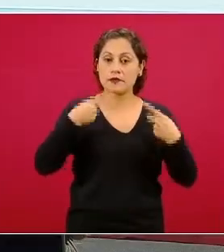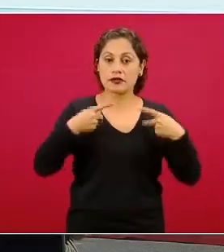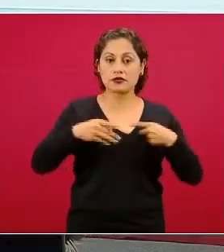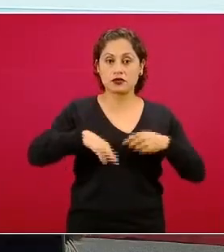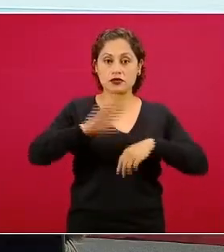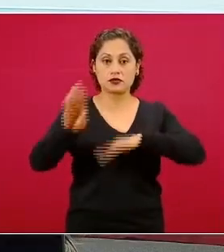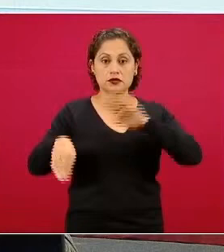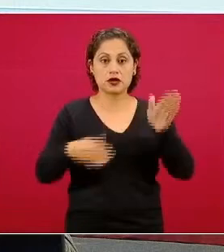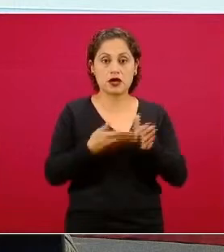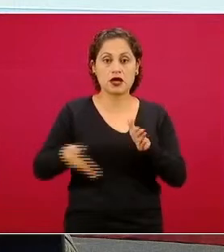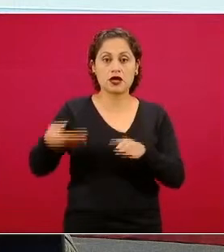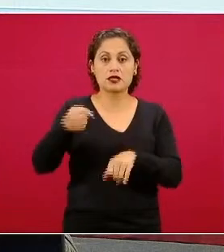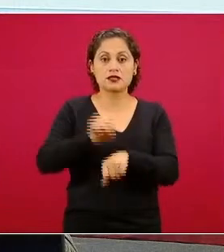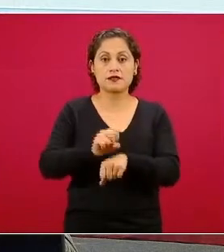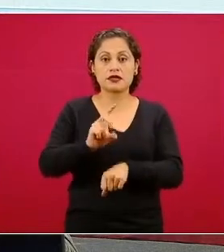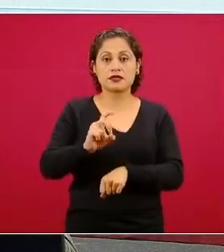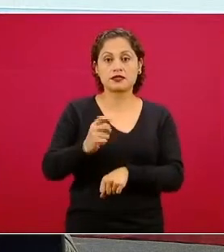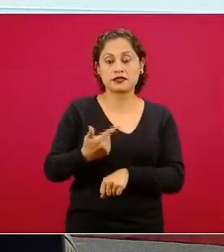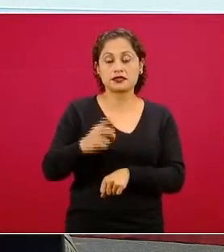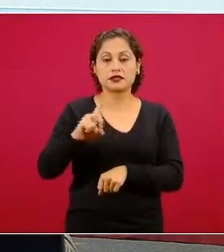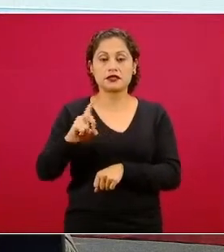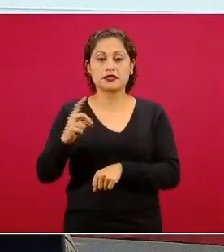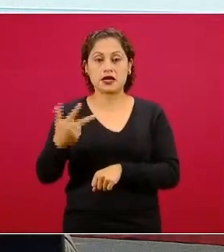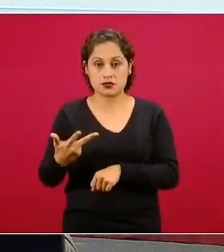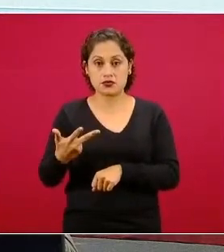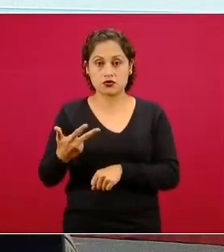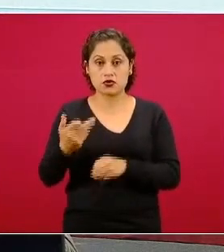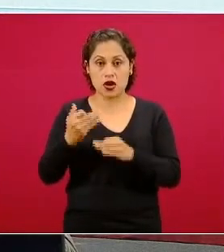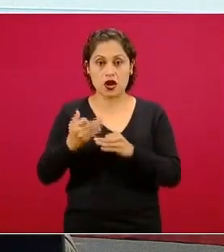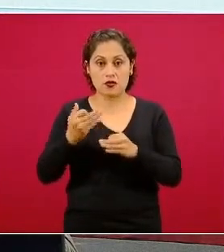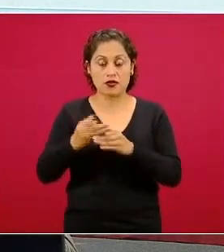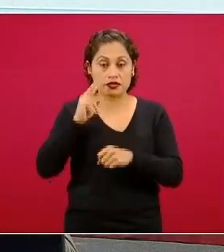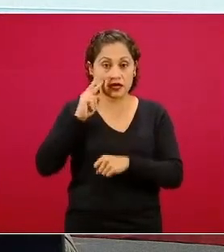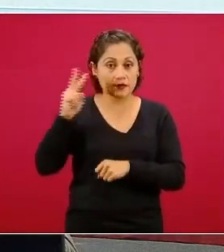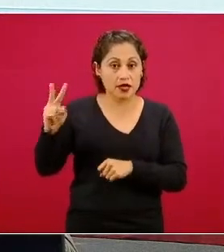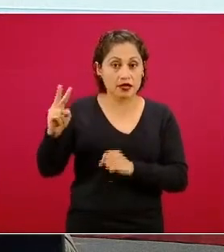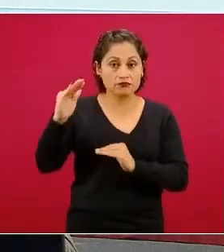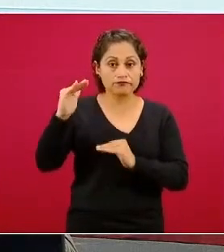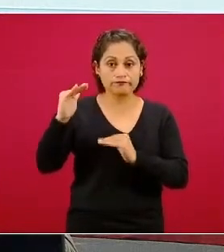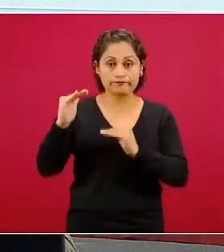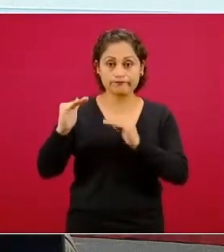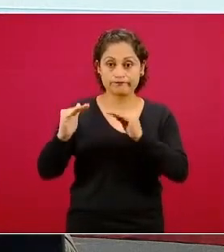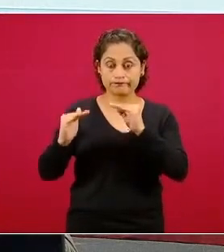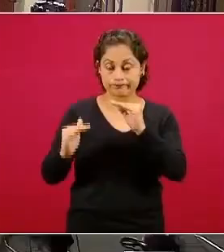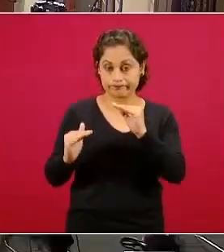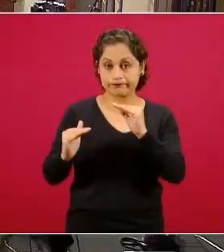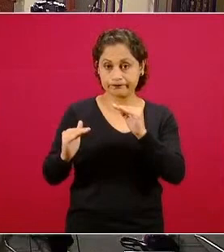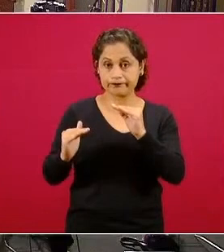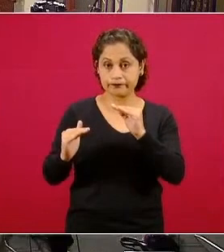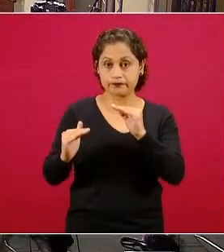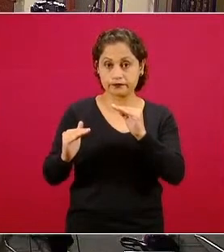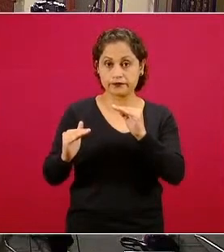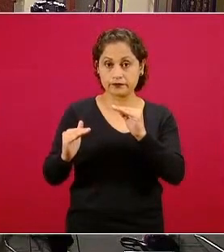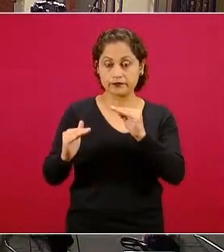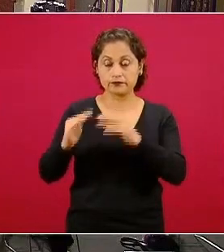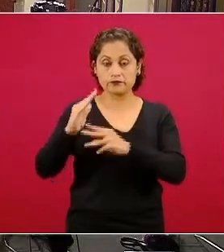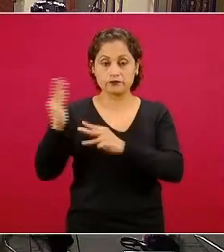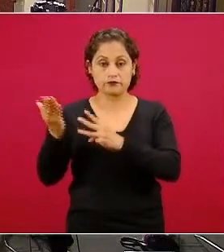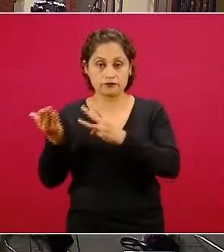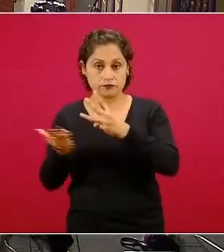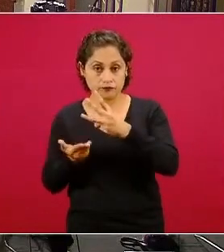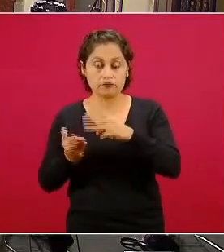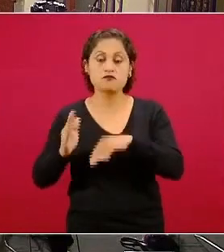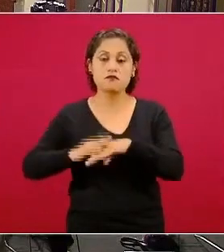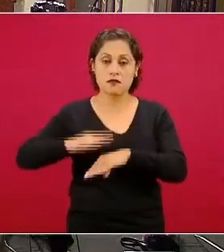y la 38. De acuerdo con los datos de ahorita, tenemos un descenso de un poco más de la tercera parte. La siguiente.